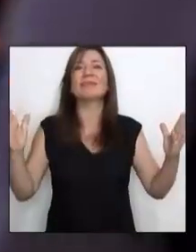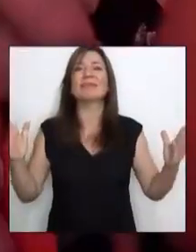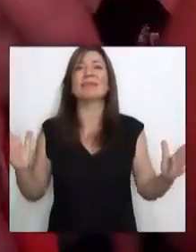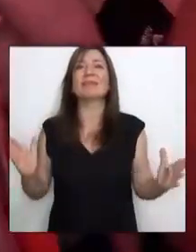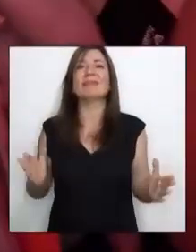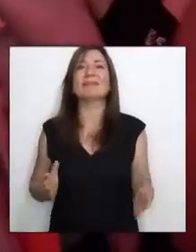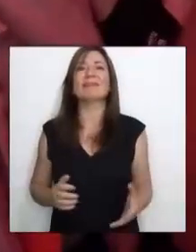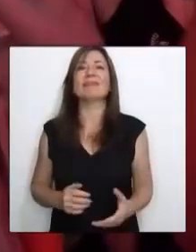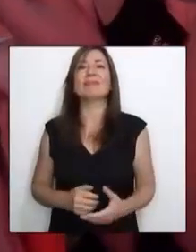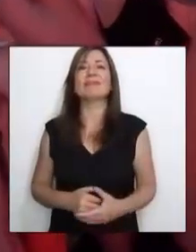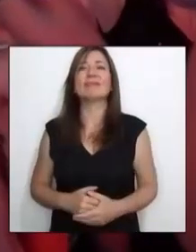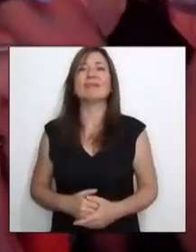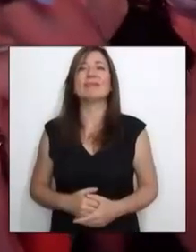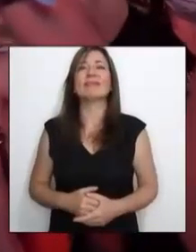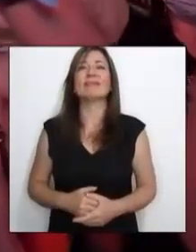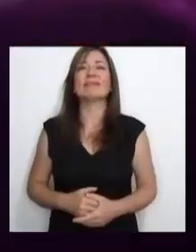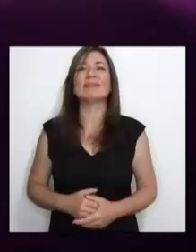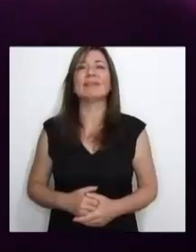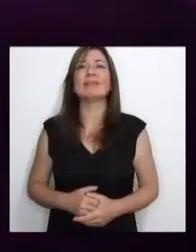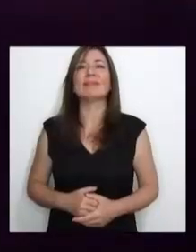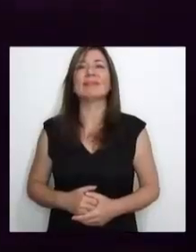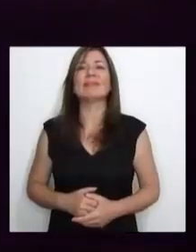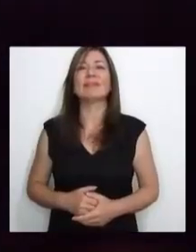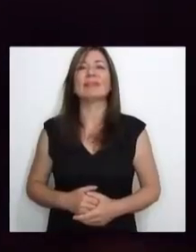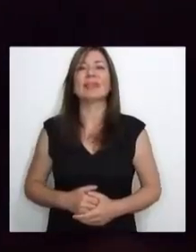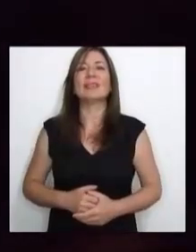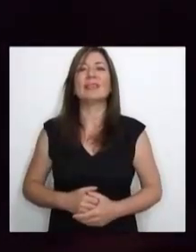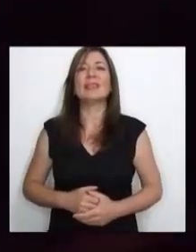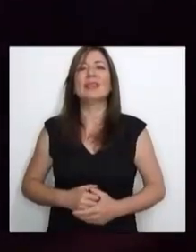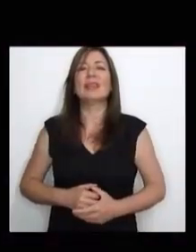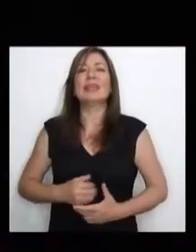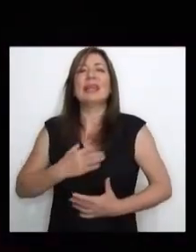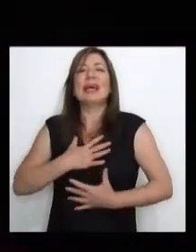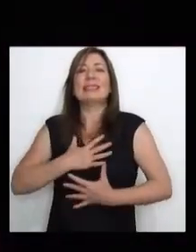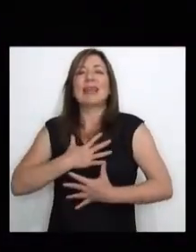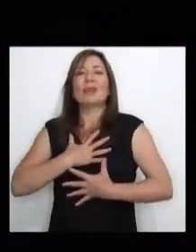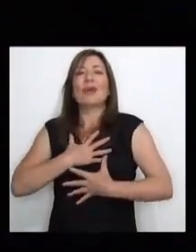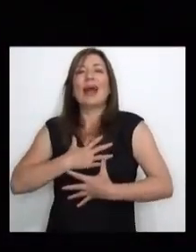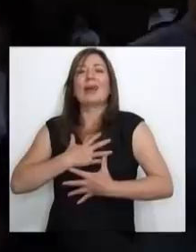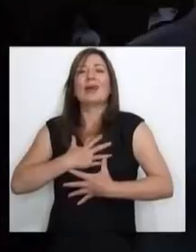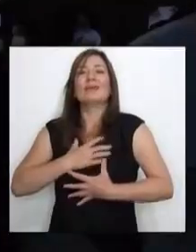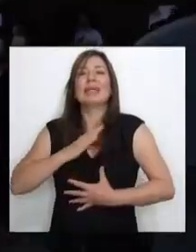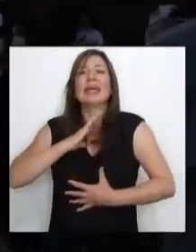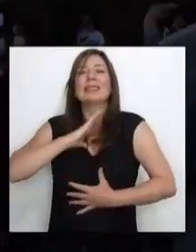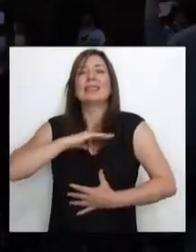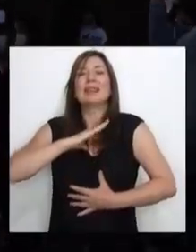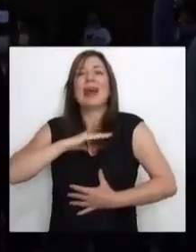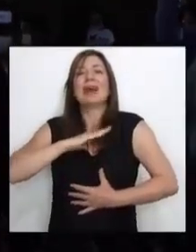libertad.